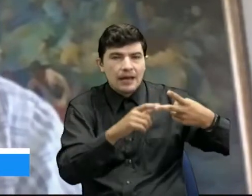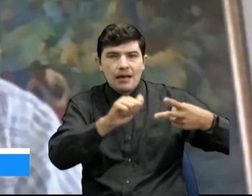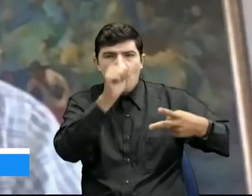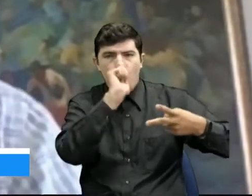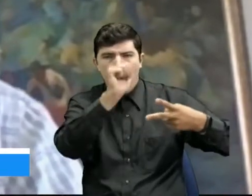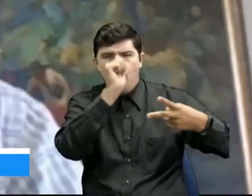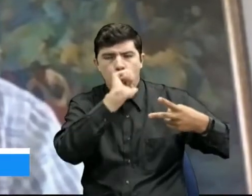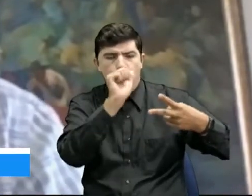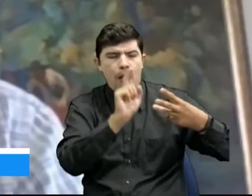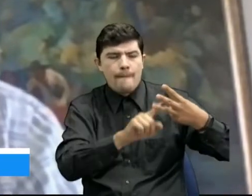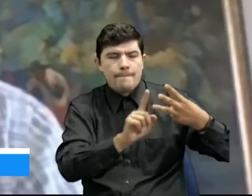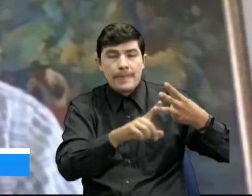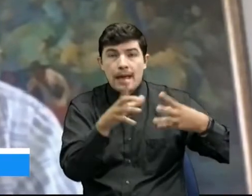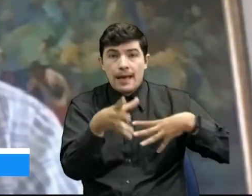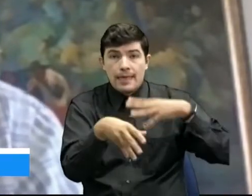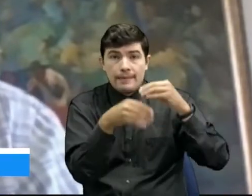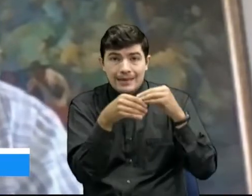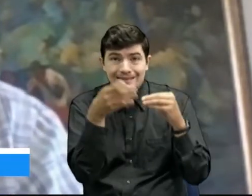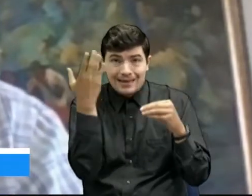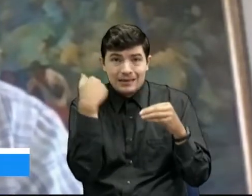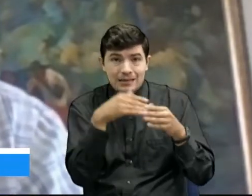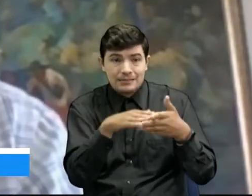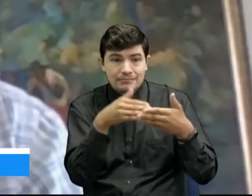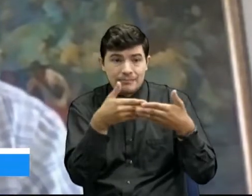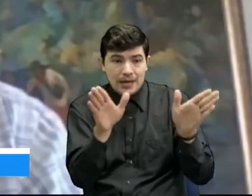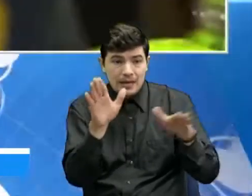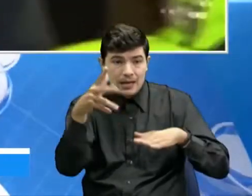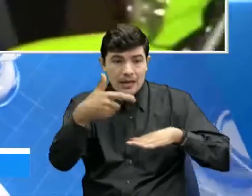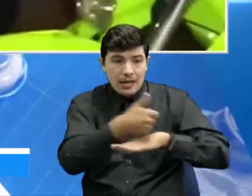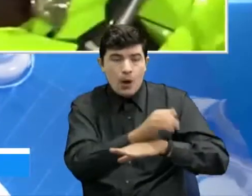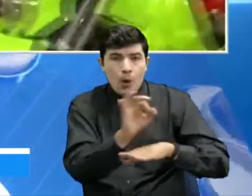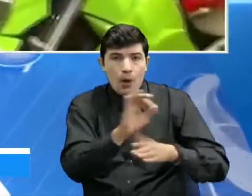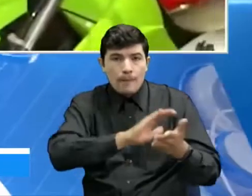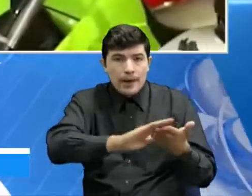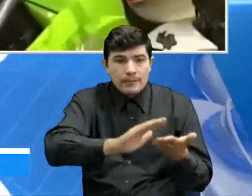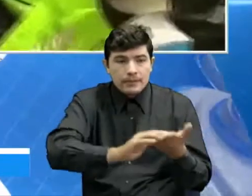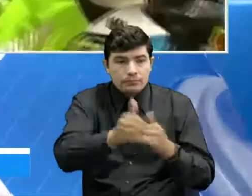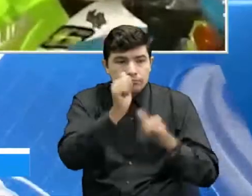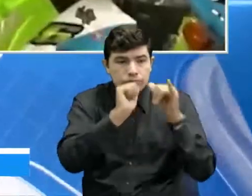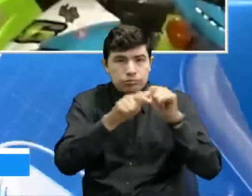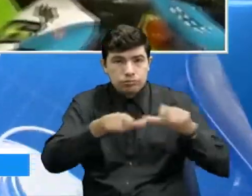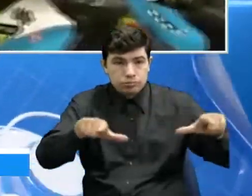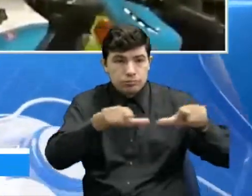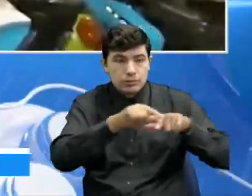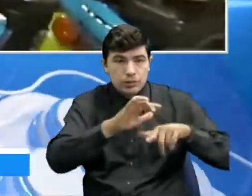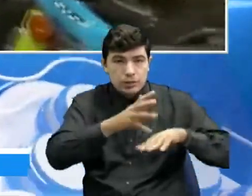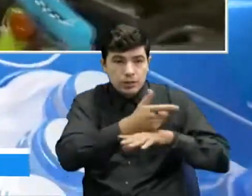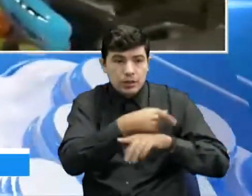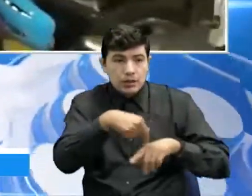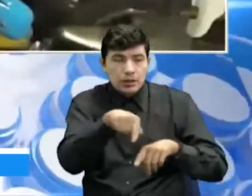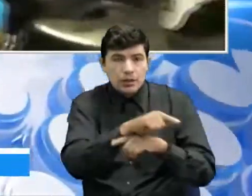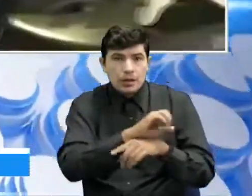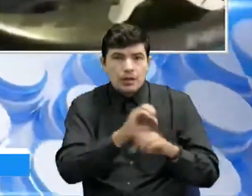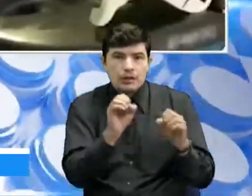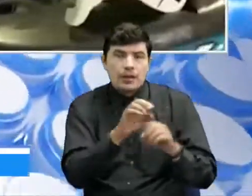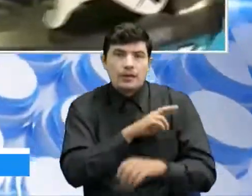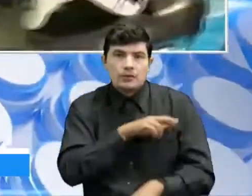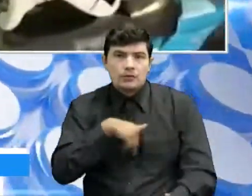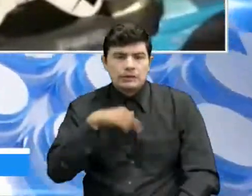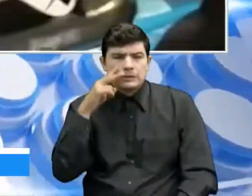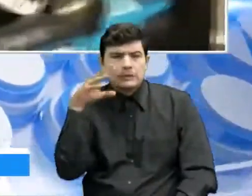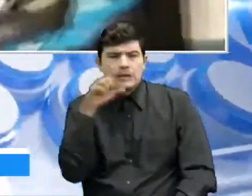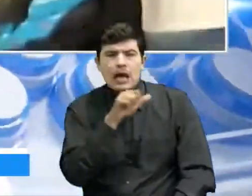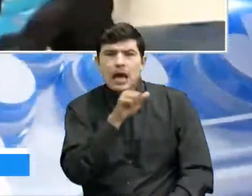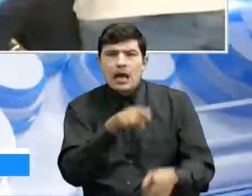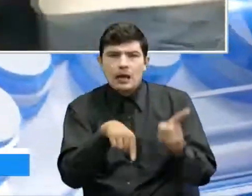licor. Adicionalmente, desde la reapertura de los bares y el permitir el consumo de licor en los establecimientos gastronómicos, pues hemos encontrado que algunos